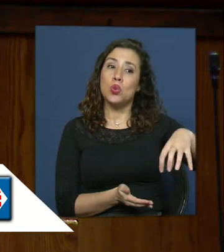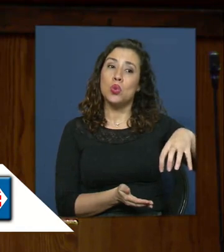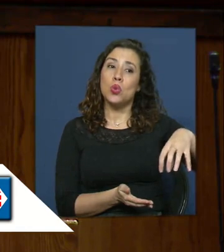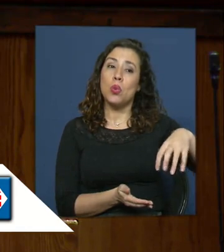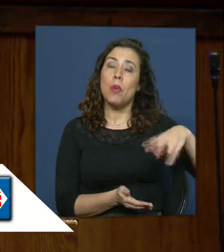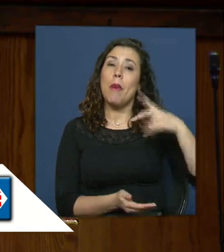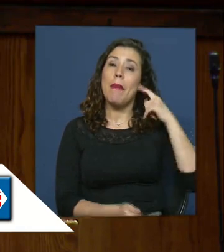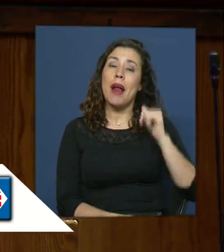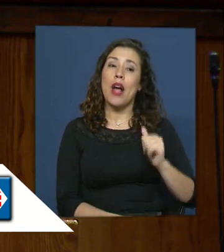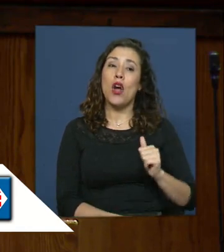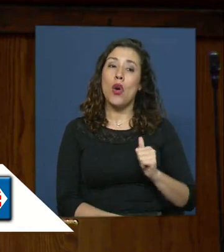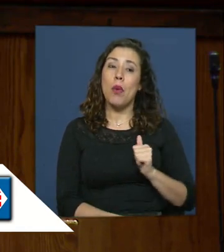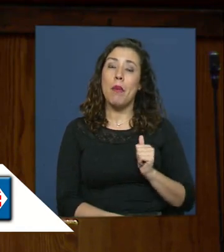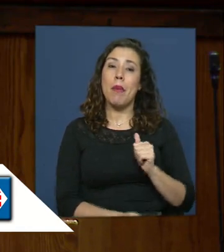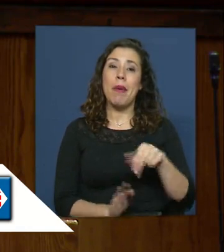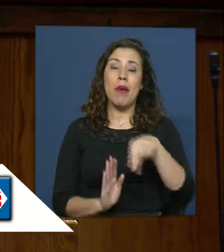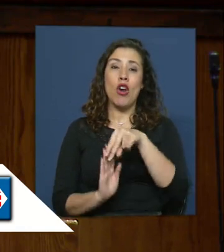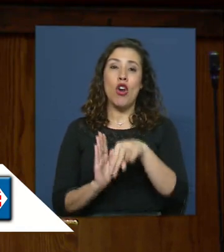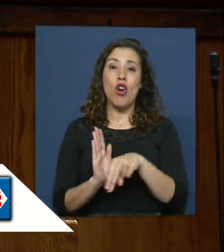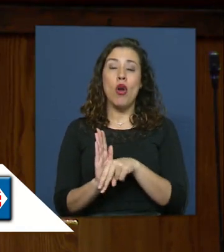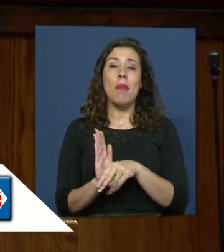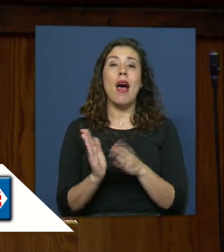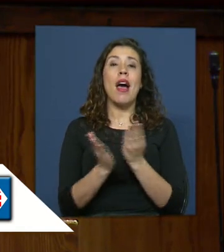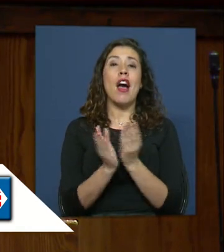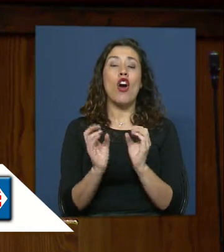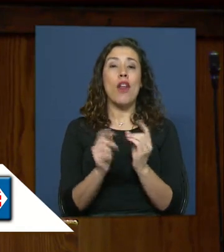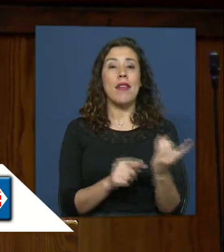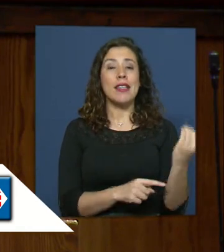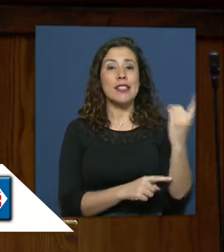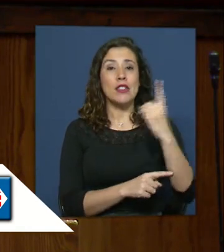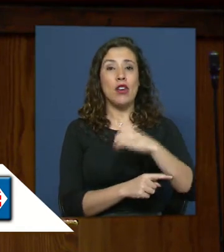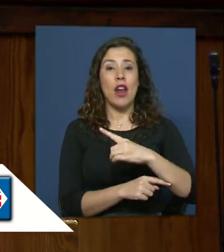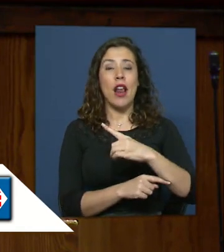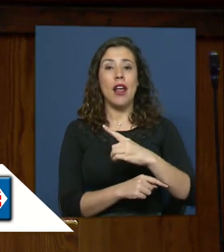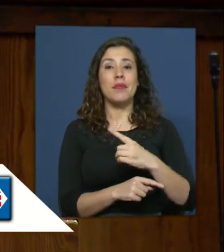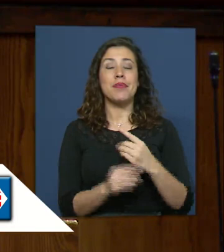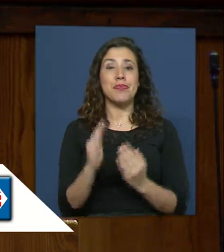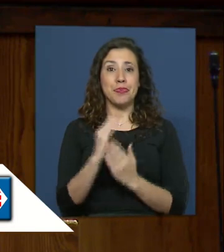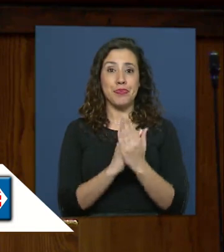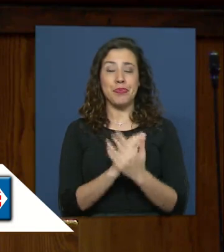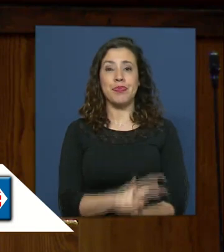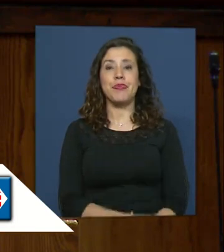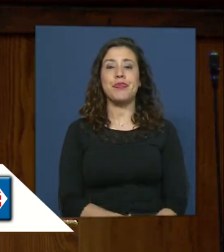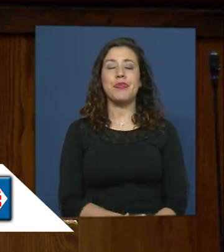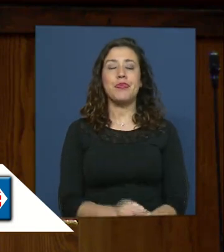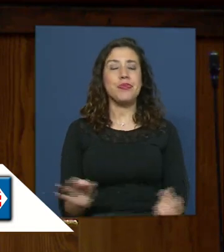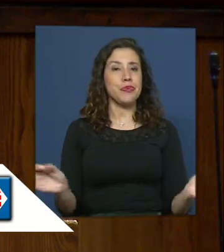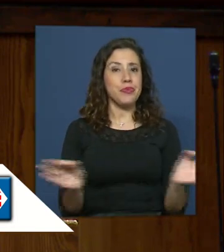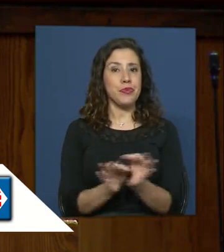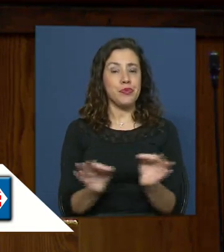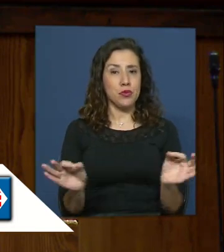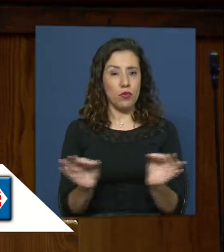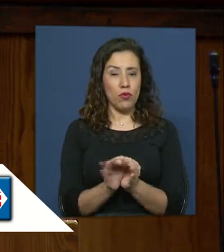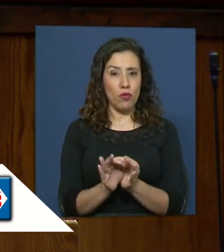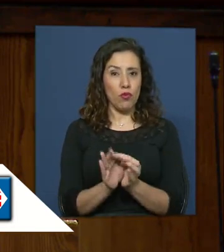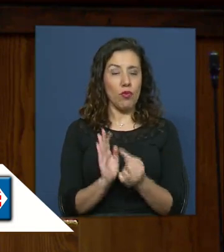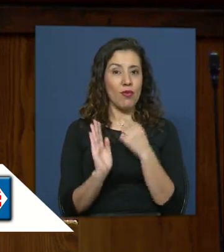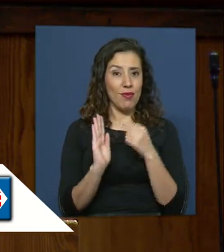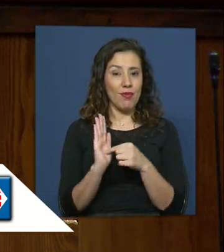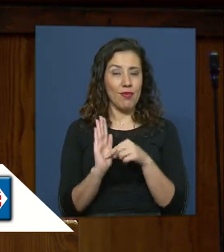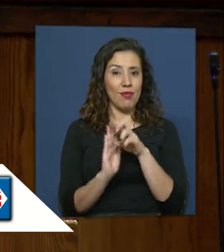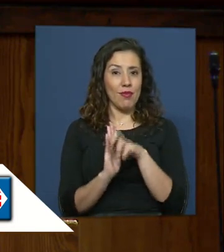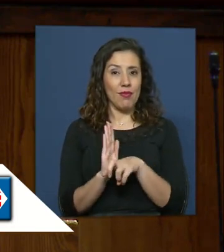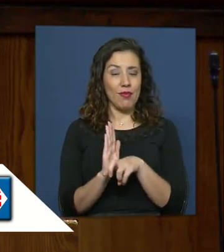del cumplimiento de las normas de la jornada escolar completa diurna. Fundamentos. Según se expresa en el